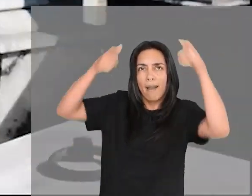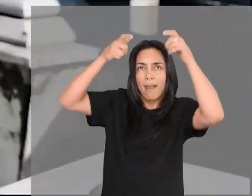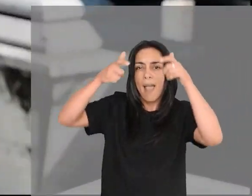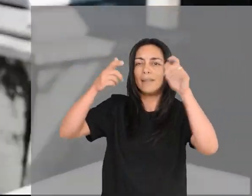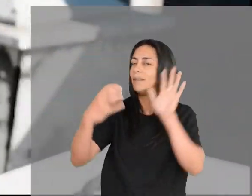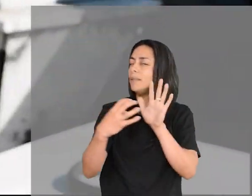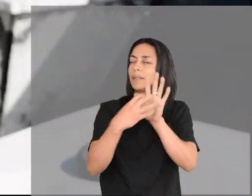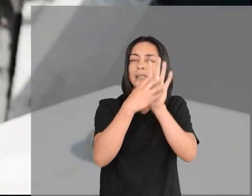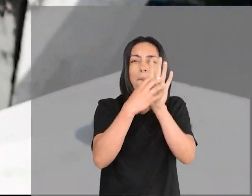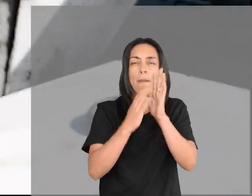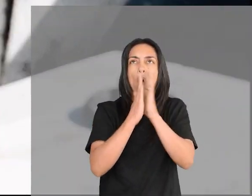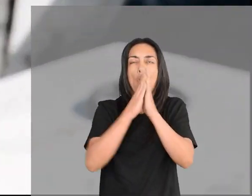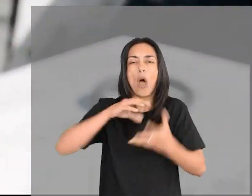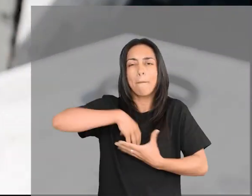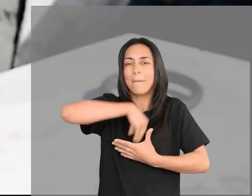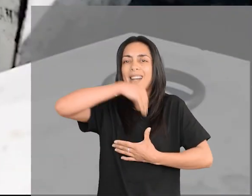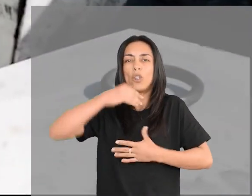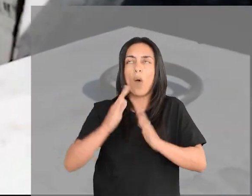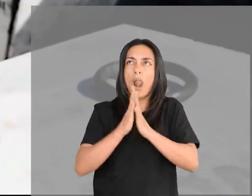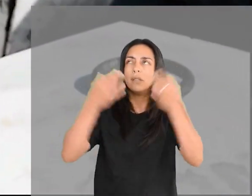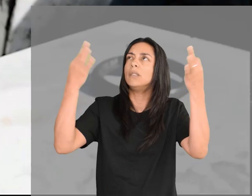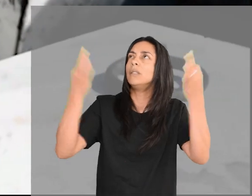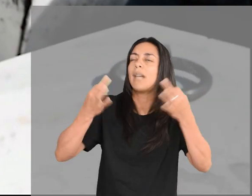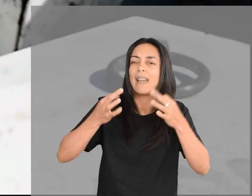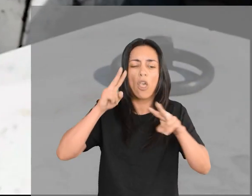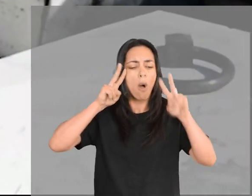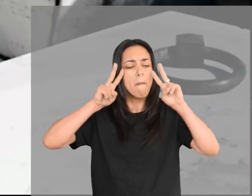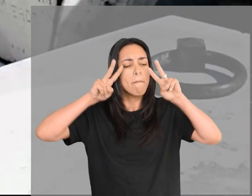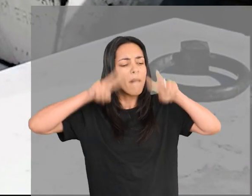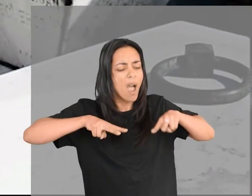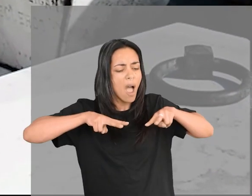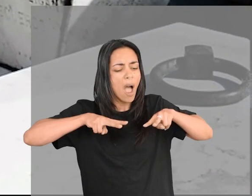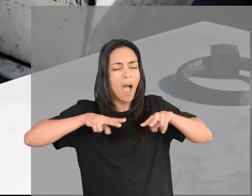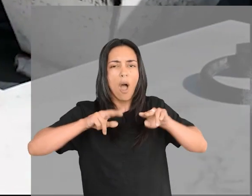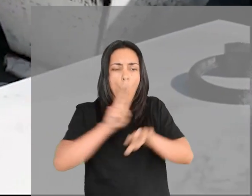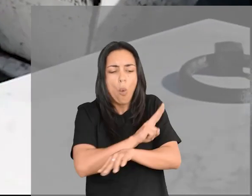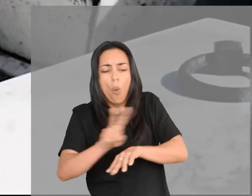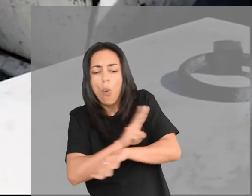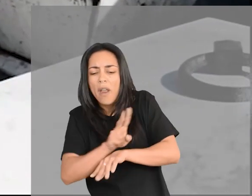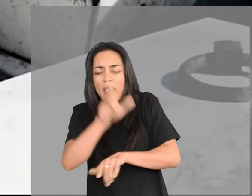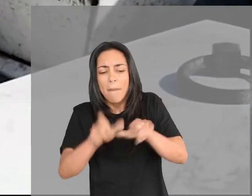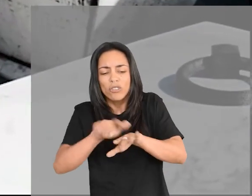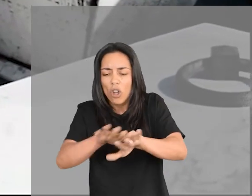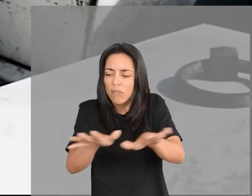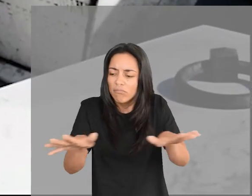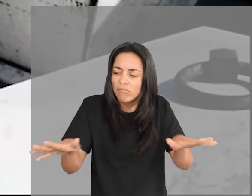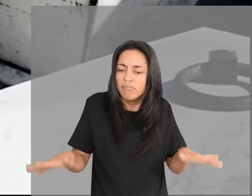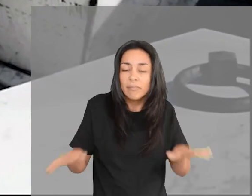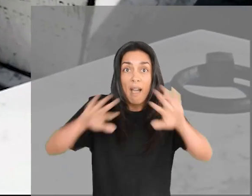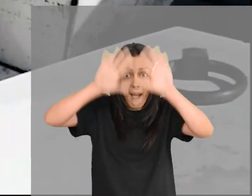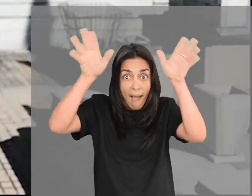para abajo es porque está cuidando a los que están a su alrededor, y también cuando tienen alas es que es católico y cuando no,